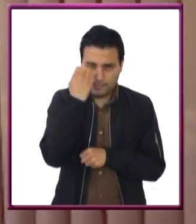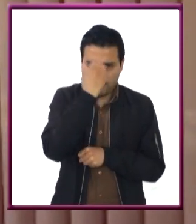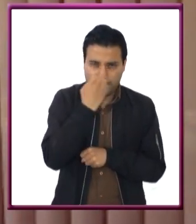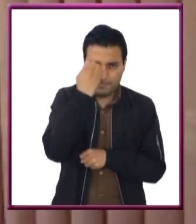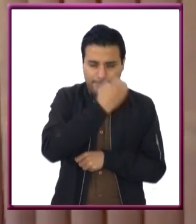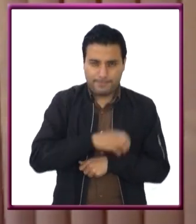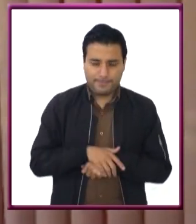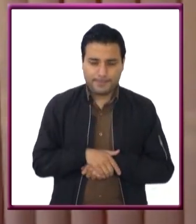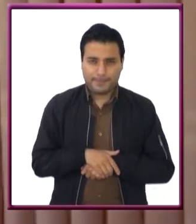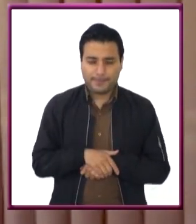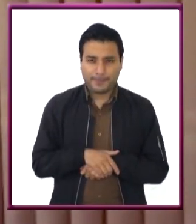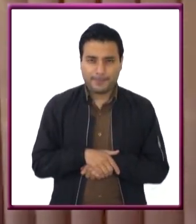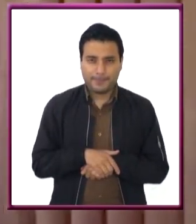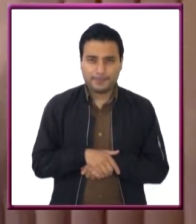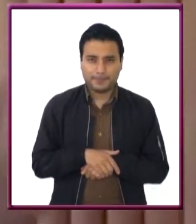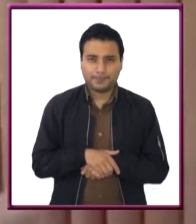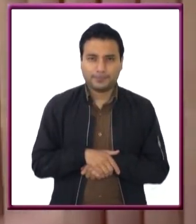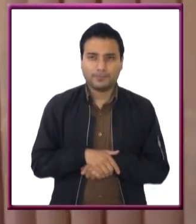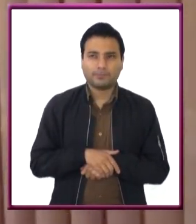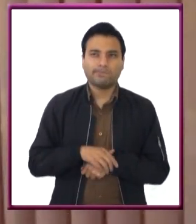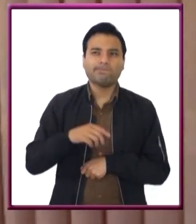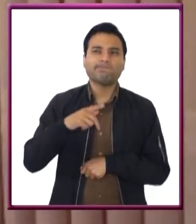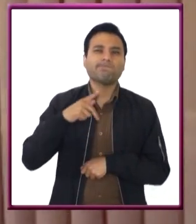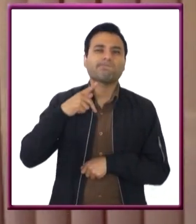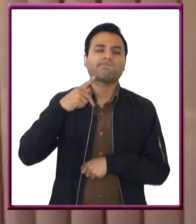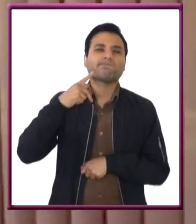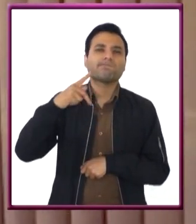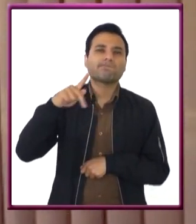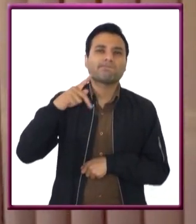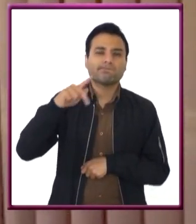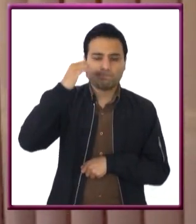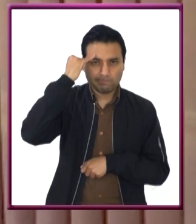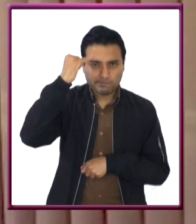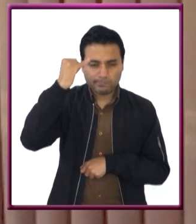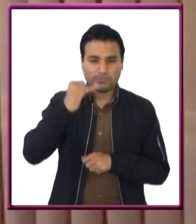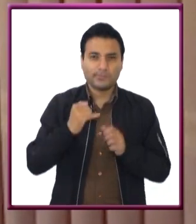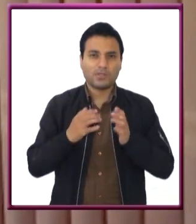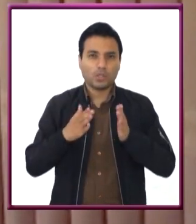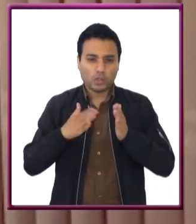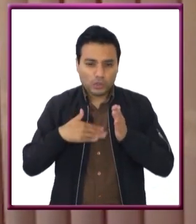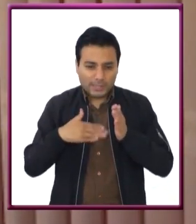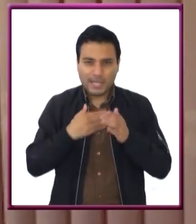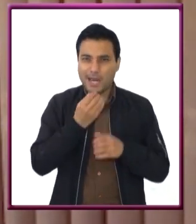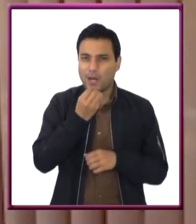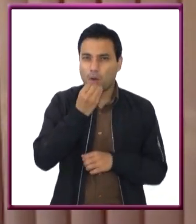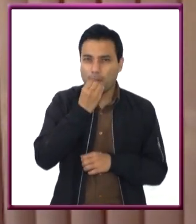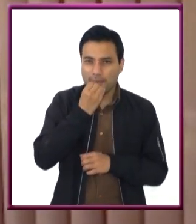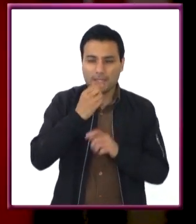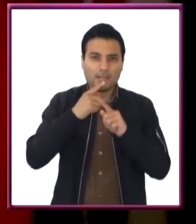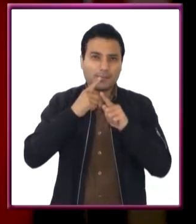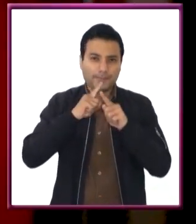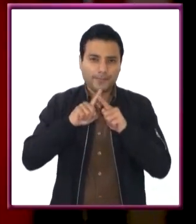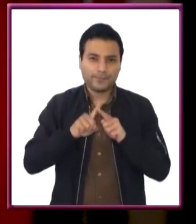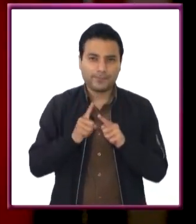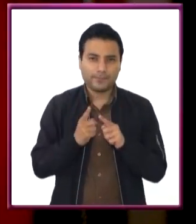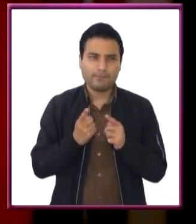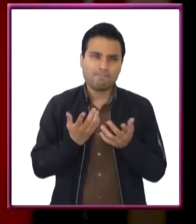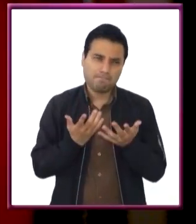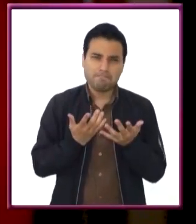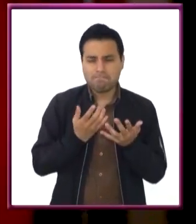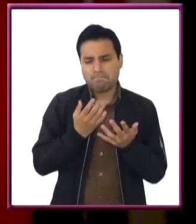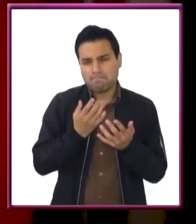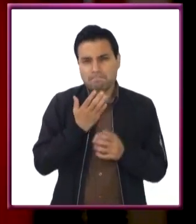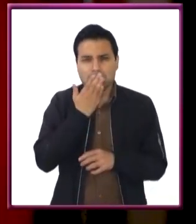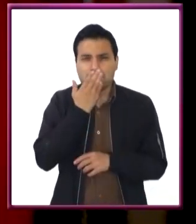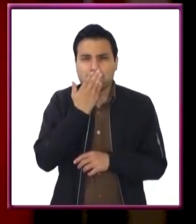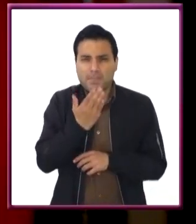sus aportaciones desde la perspectiva de la cocina, digamos, de alimentos, pues son notorias,